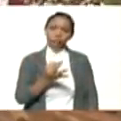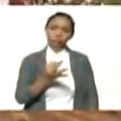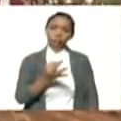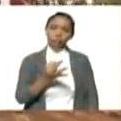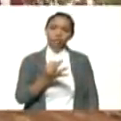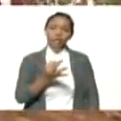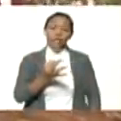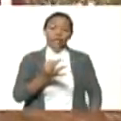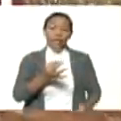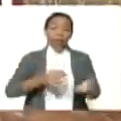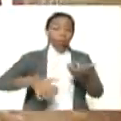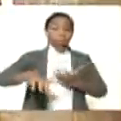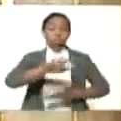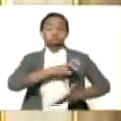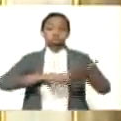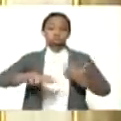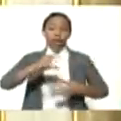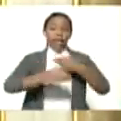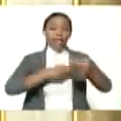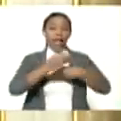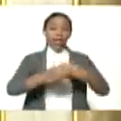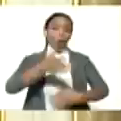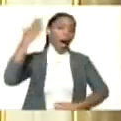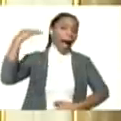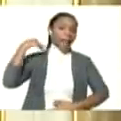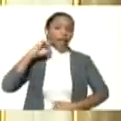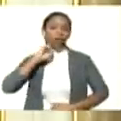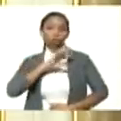de la masacre que se había cometido para entonces.